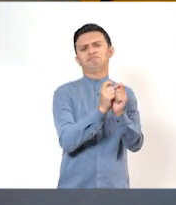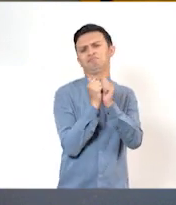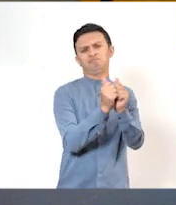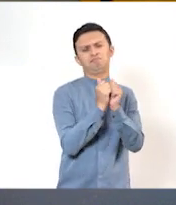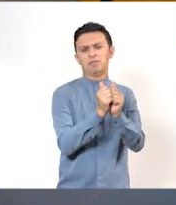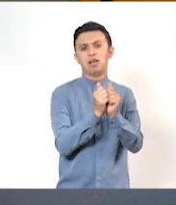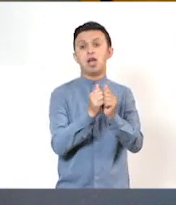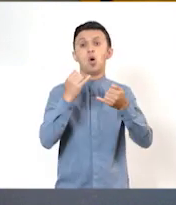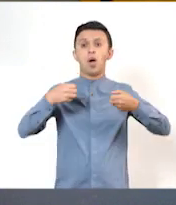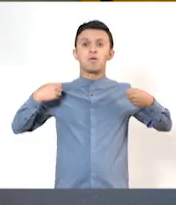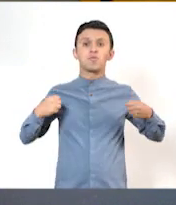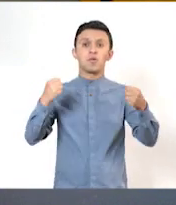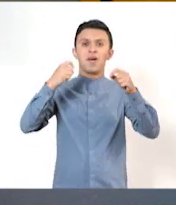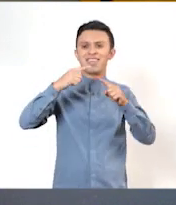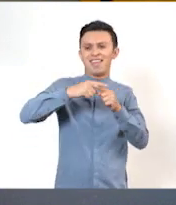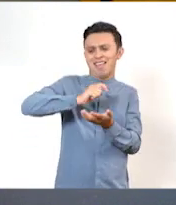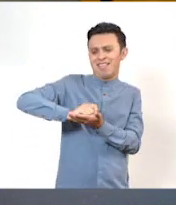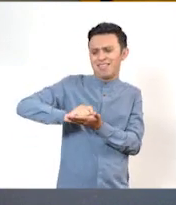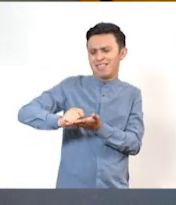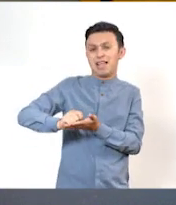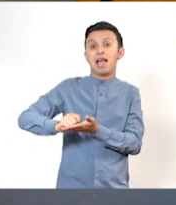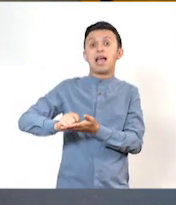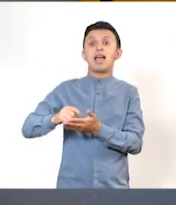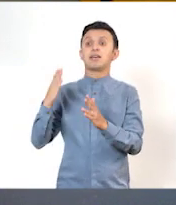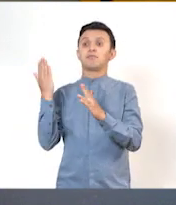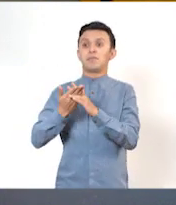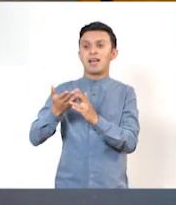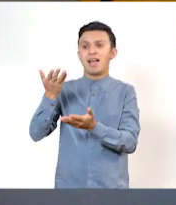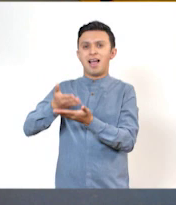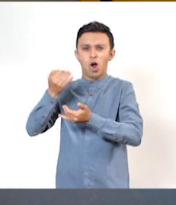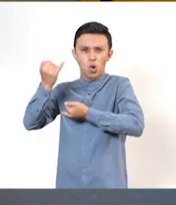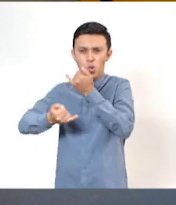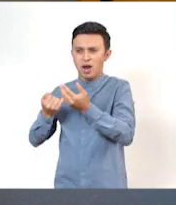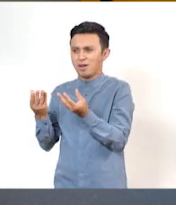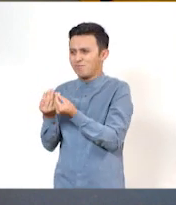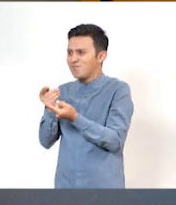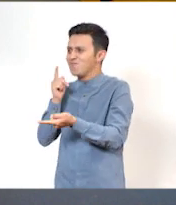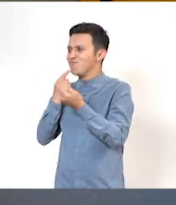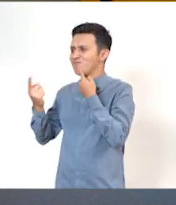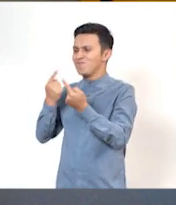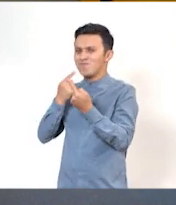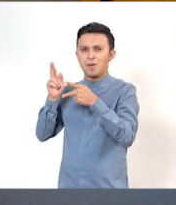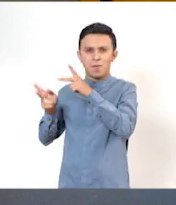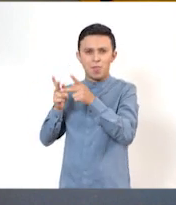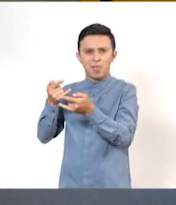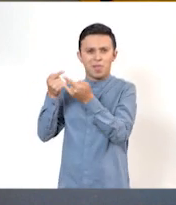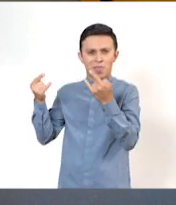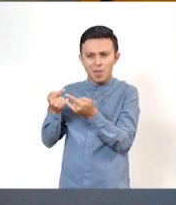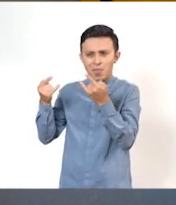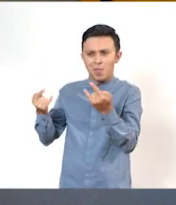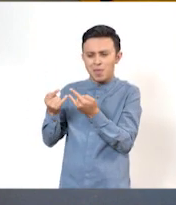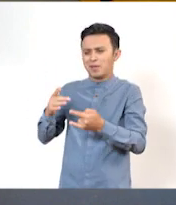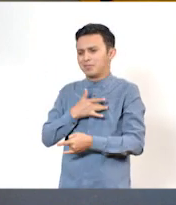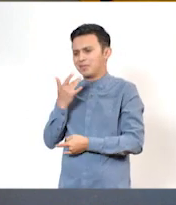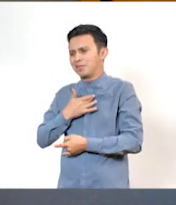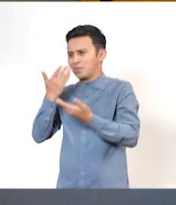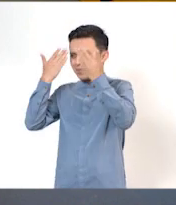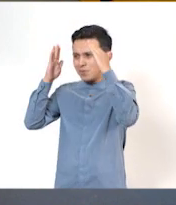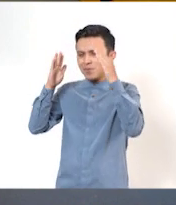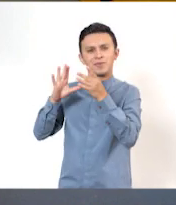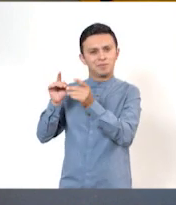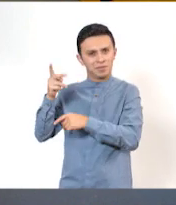columpios, hacían la tarea juntas y se sentaban juntas en el recreo a compartir sus historias y su manera de ver el